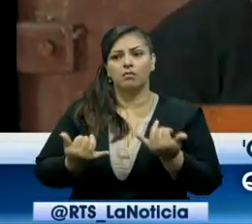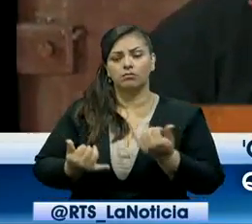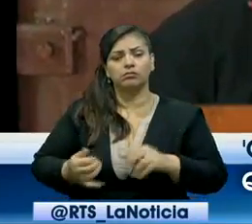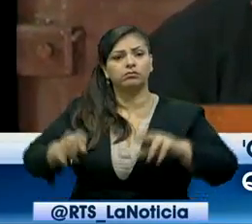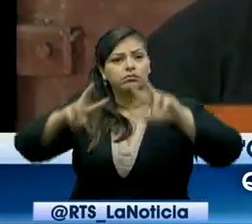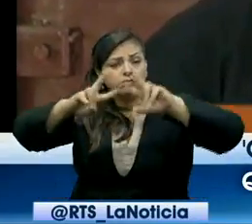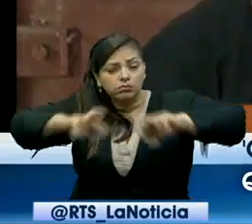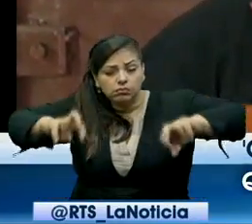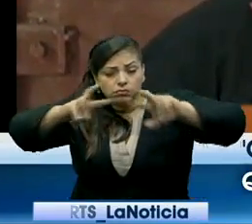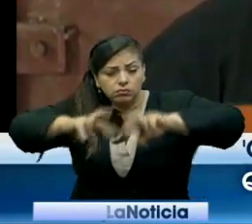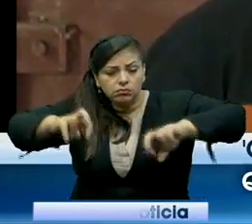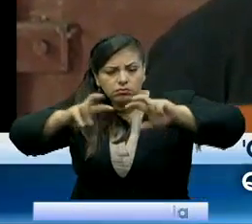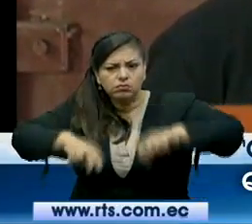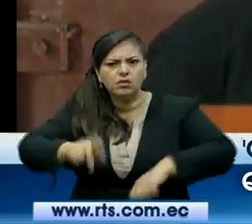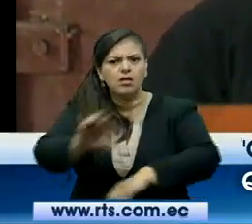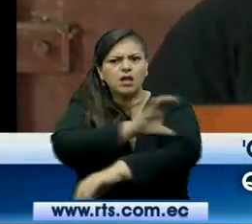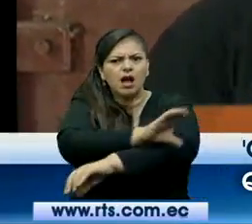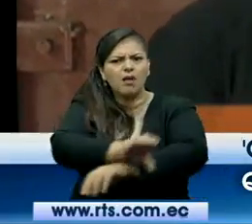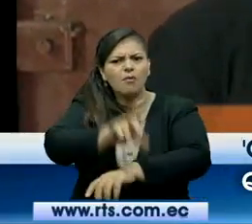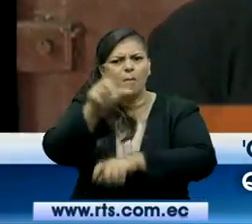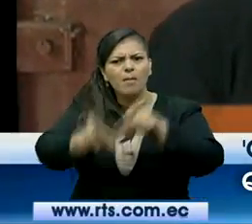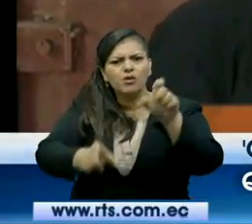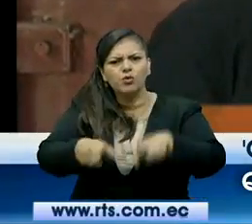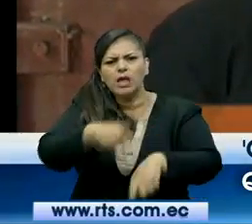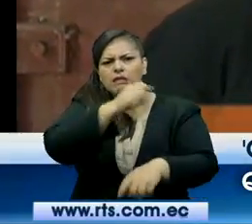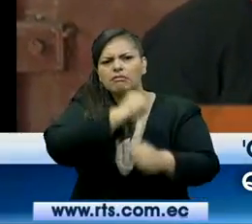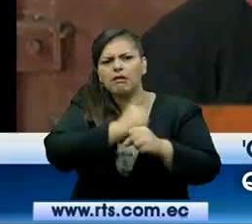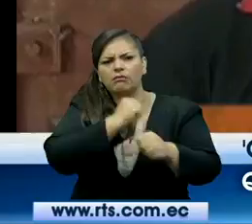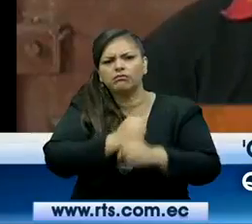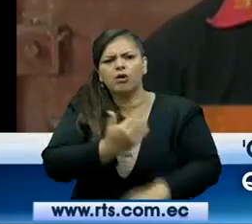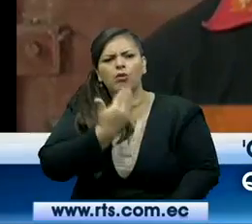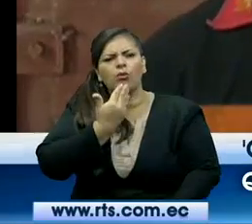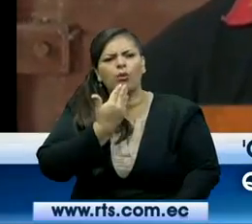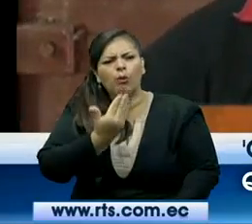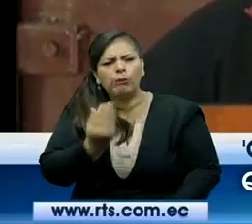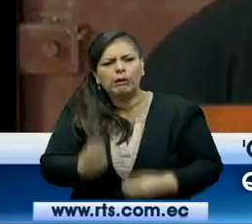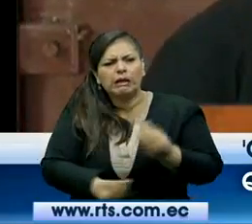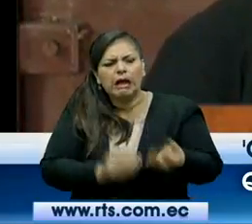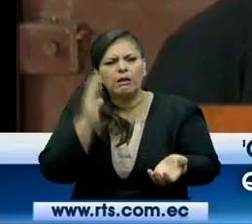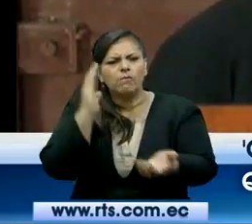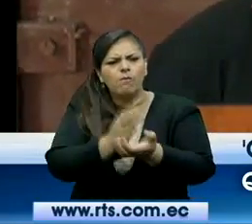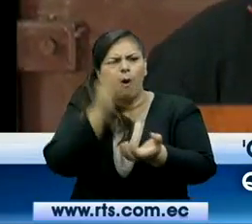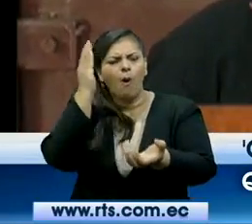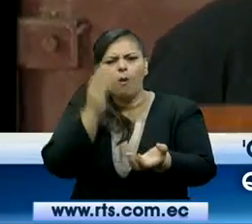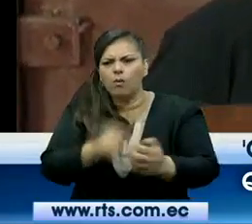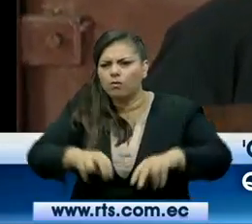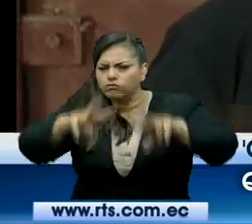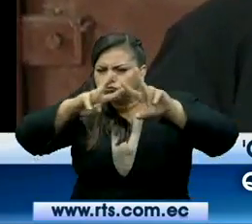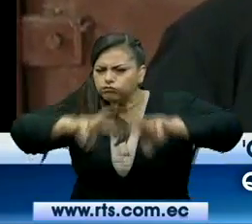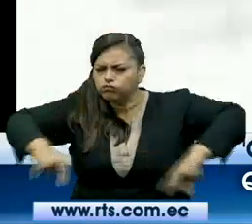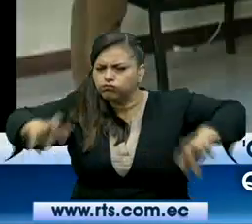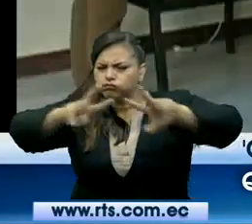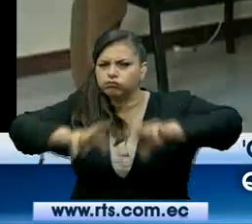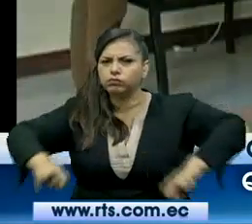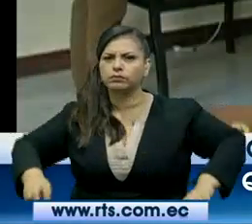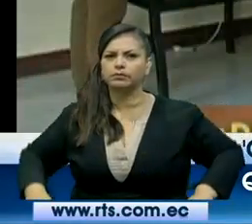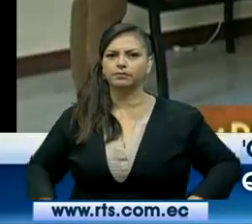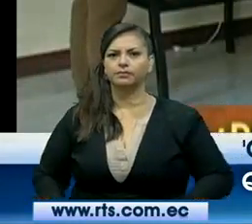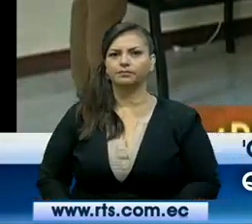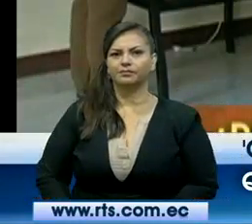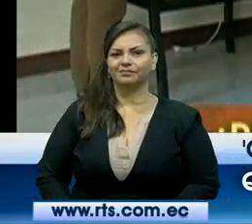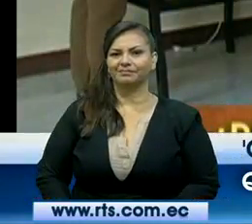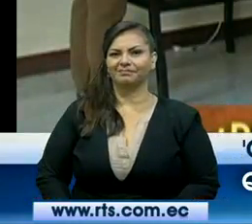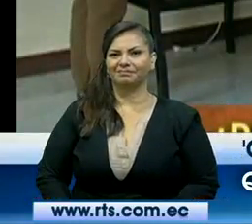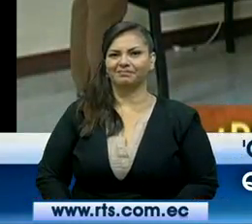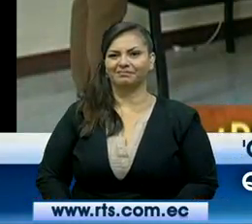investigación también de la gente del campo que las llevamos a escena y que con ellas conjugamos lo que la gente llama un performance bueno nuestro